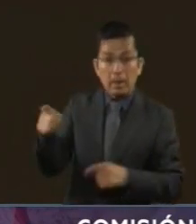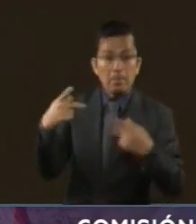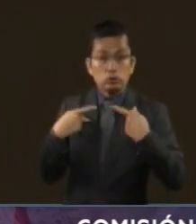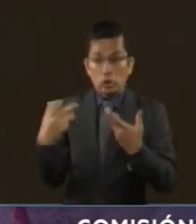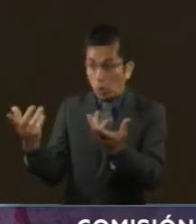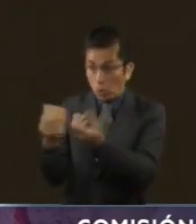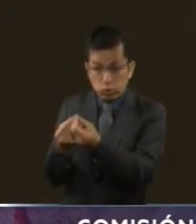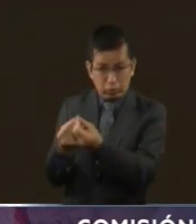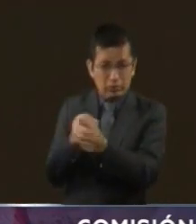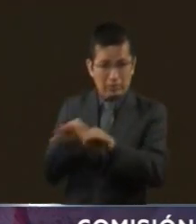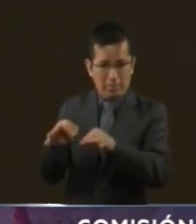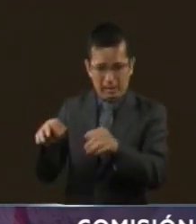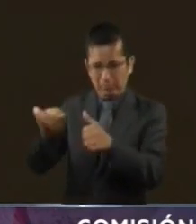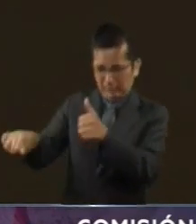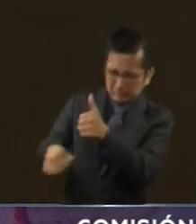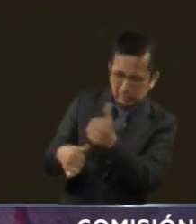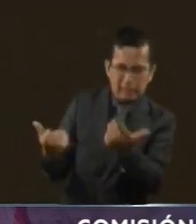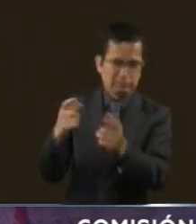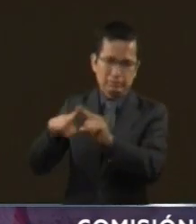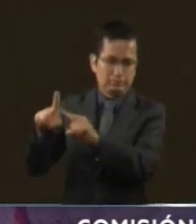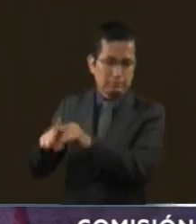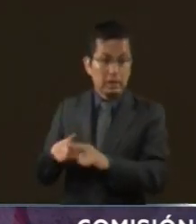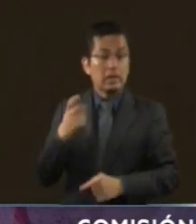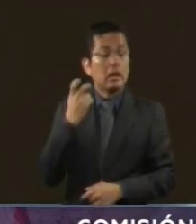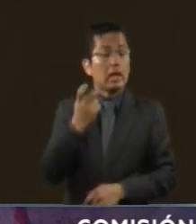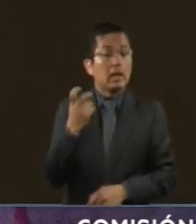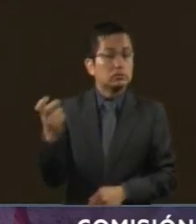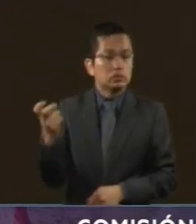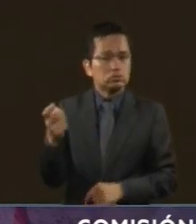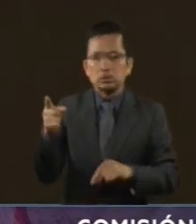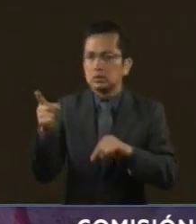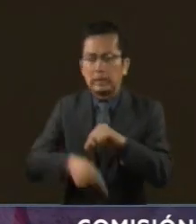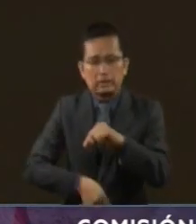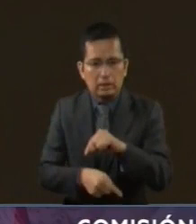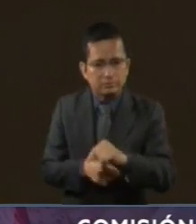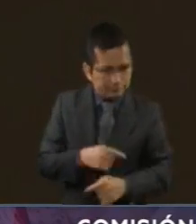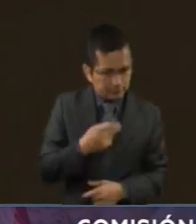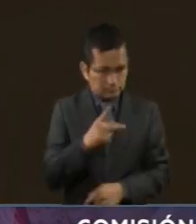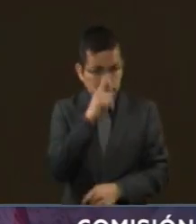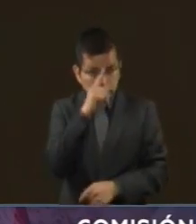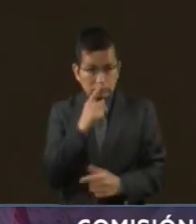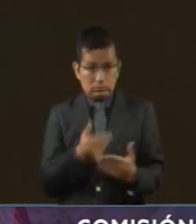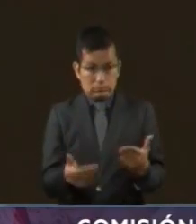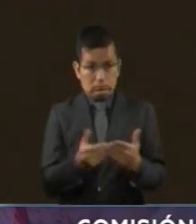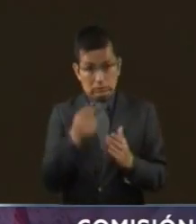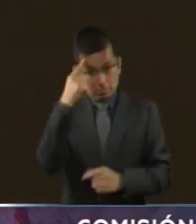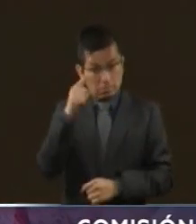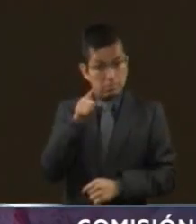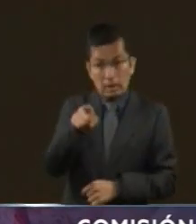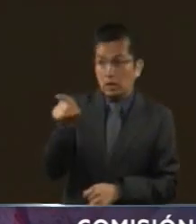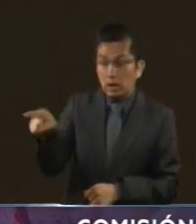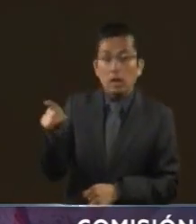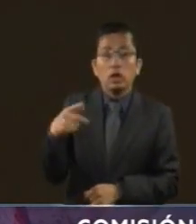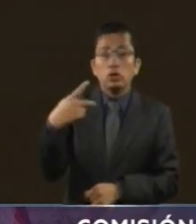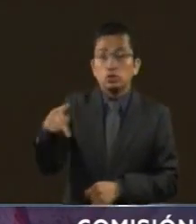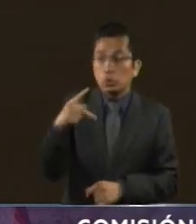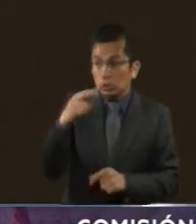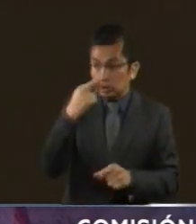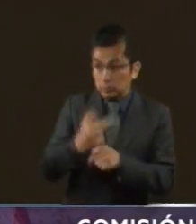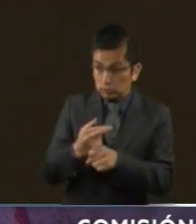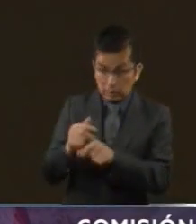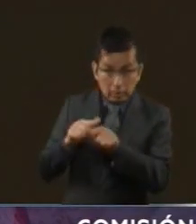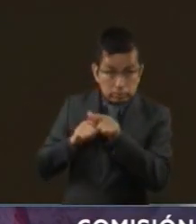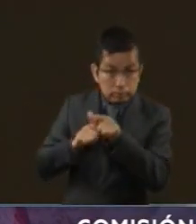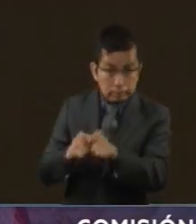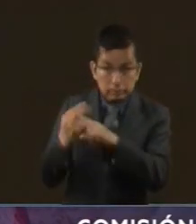que van a desaparecer en la actividad notarial por esta única ocasión y a condición de que hayan ejercido la función por